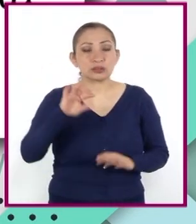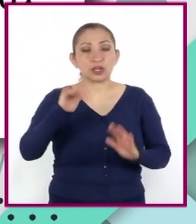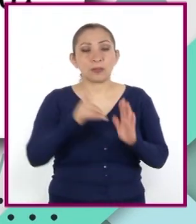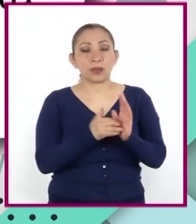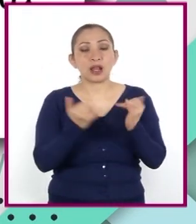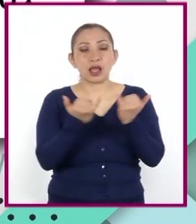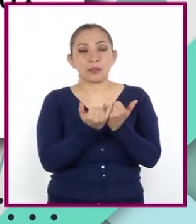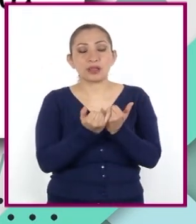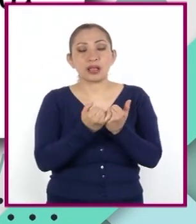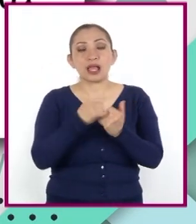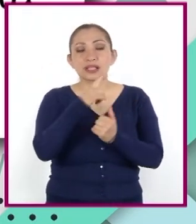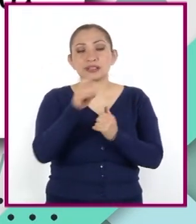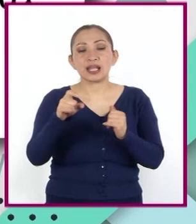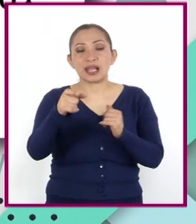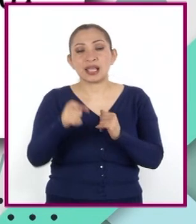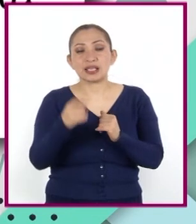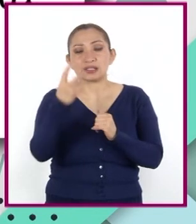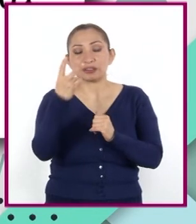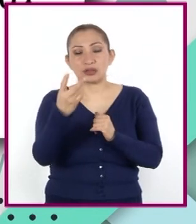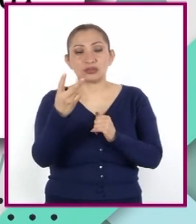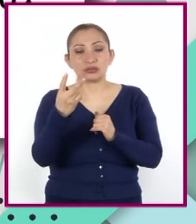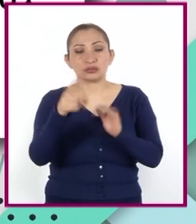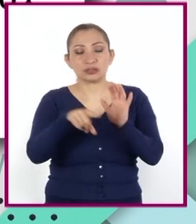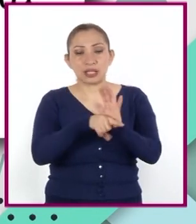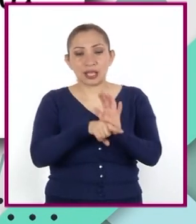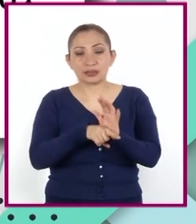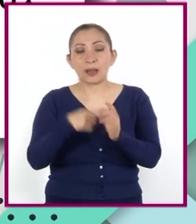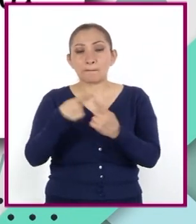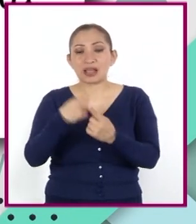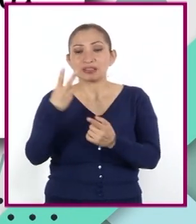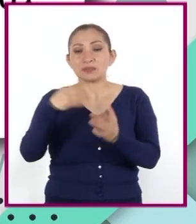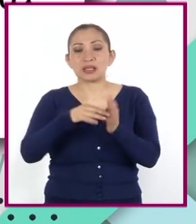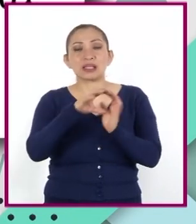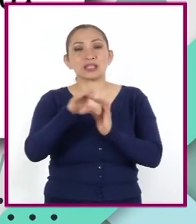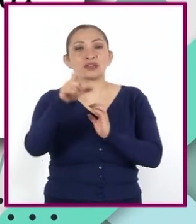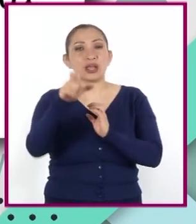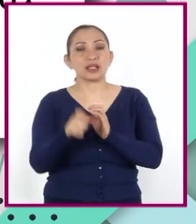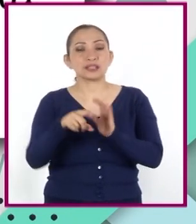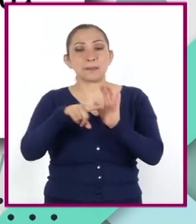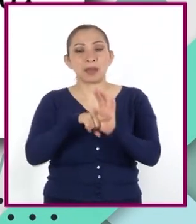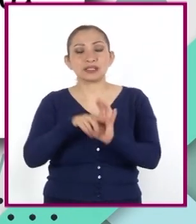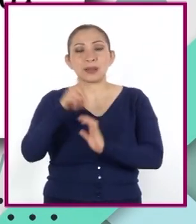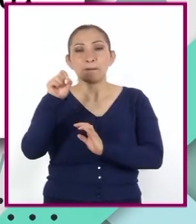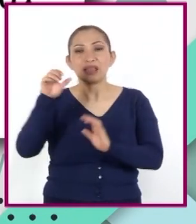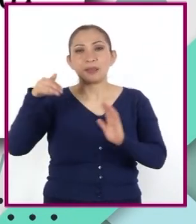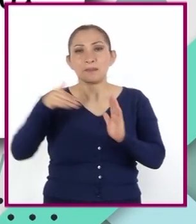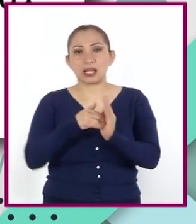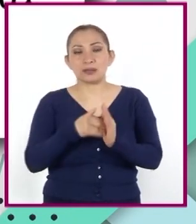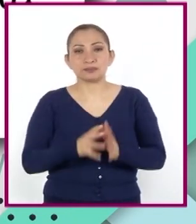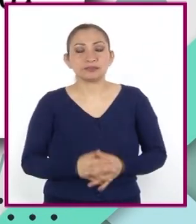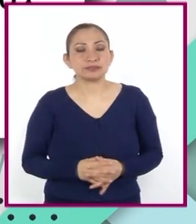35.000 es igual a 100x cuadrada negativo más 3.500x más 20.000.